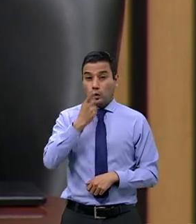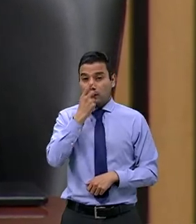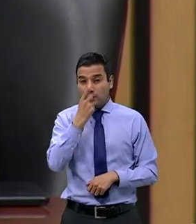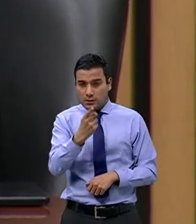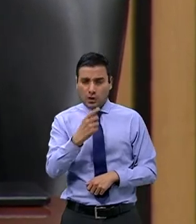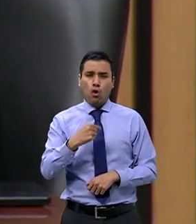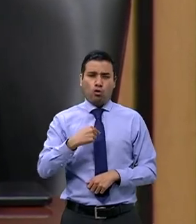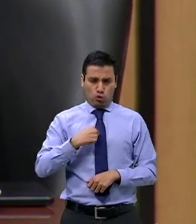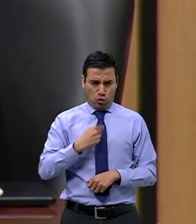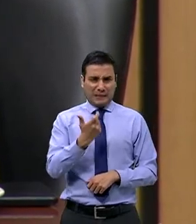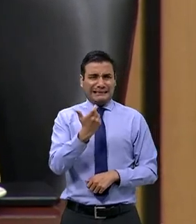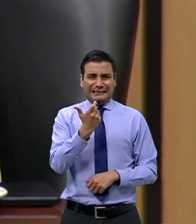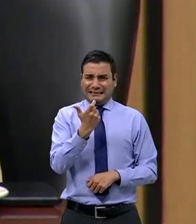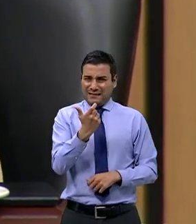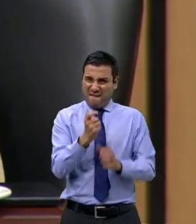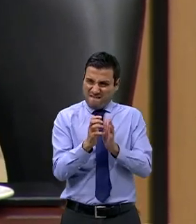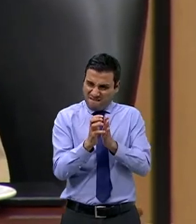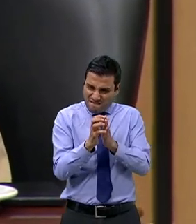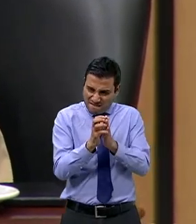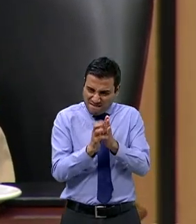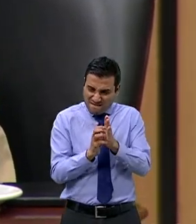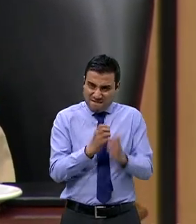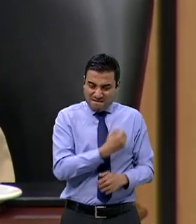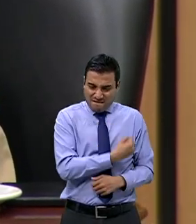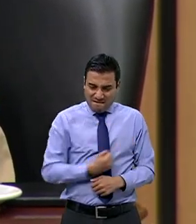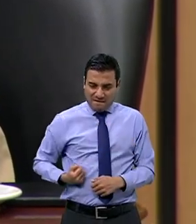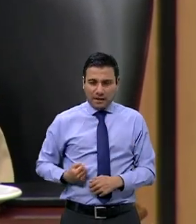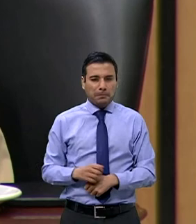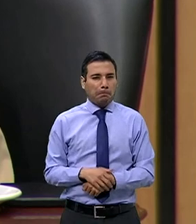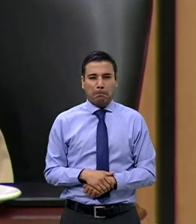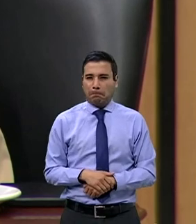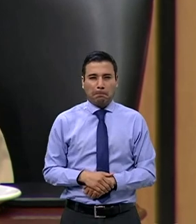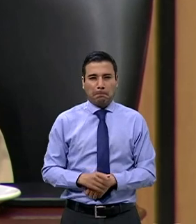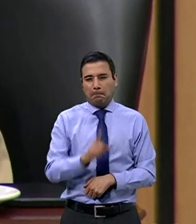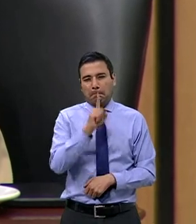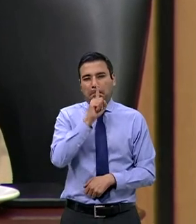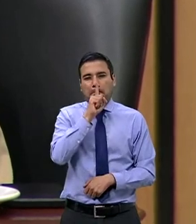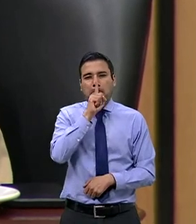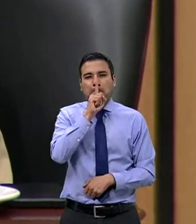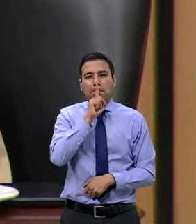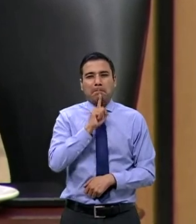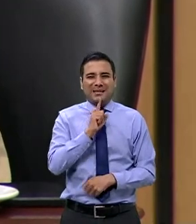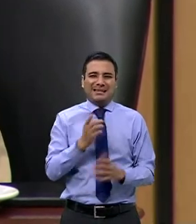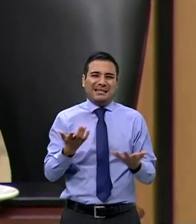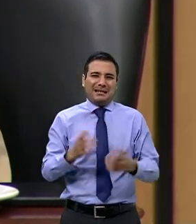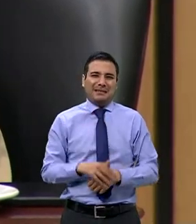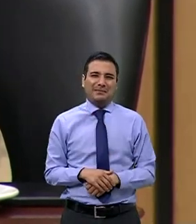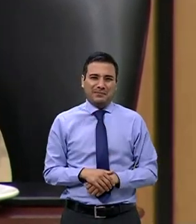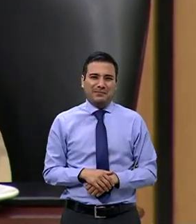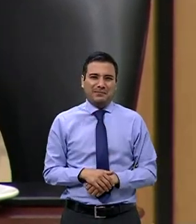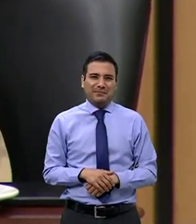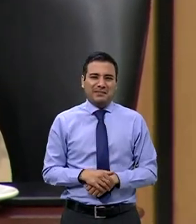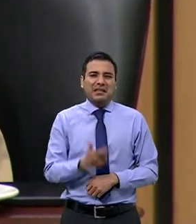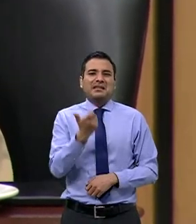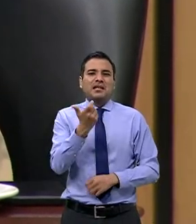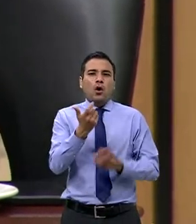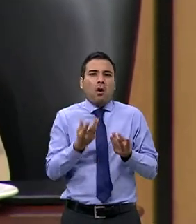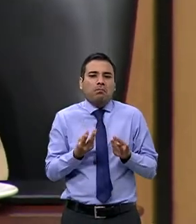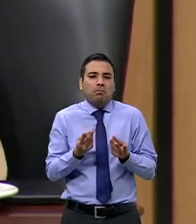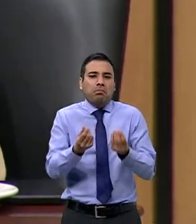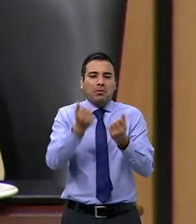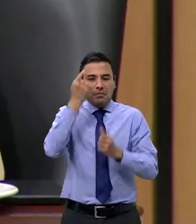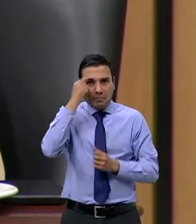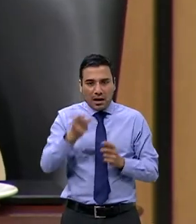con lo que hoy se ha gastado es mentira que exista austeridad pero si existe un gran regateo